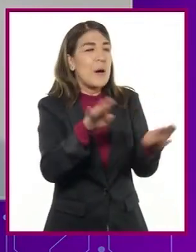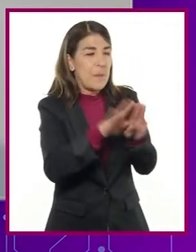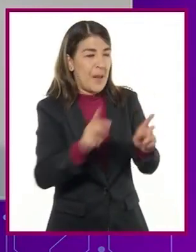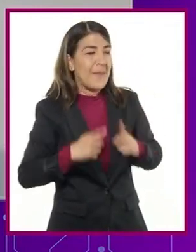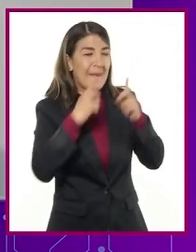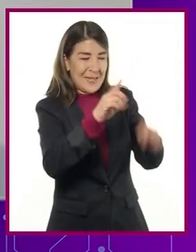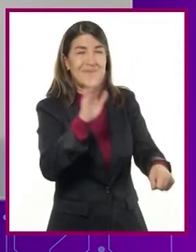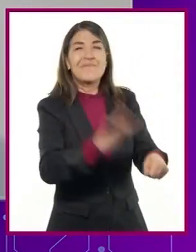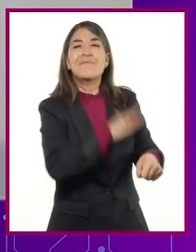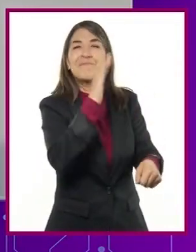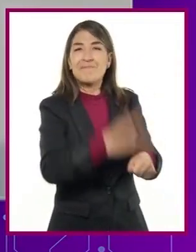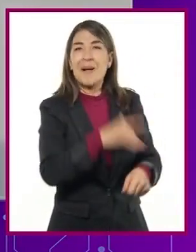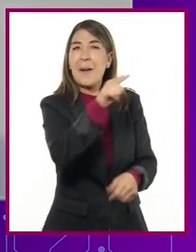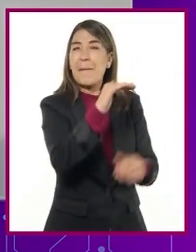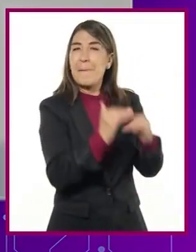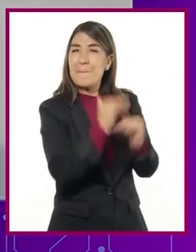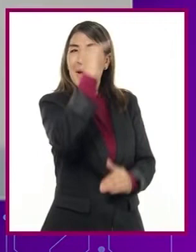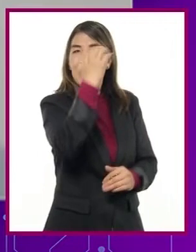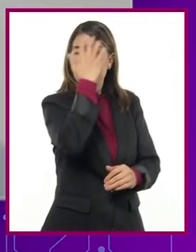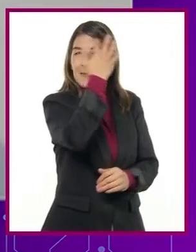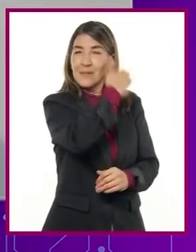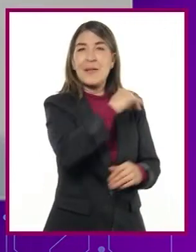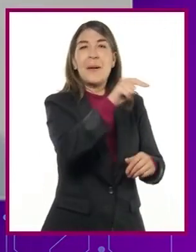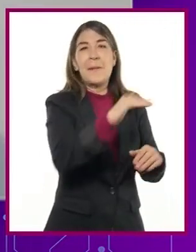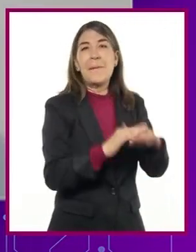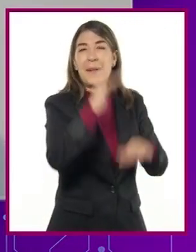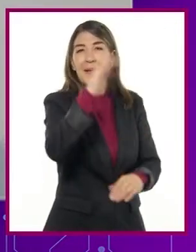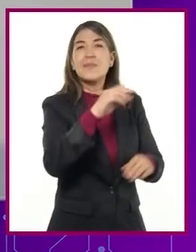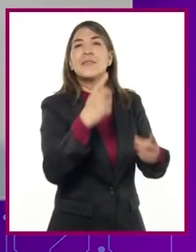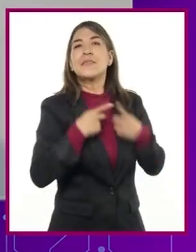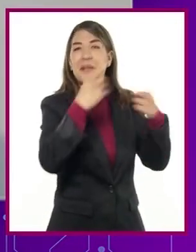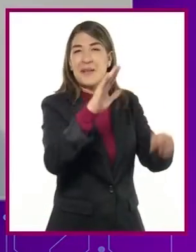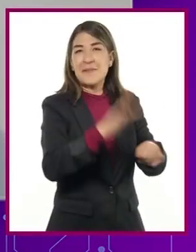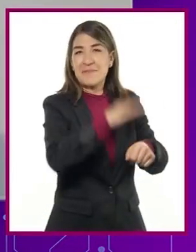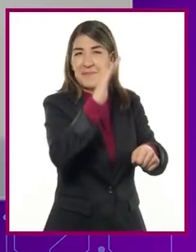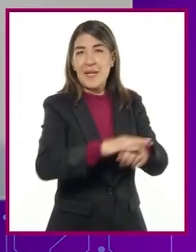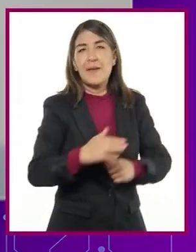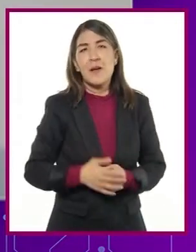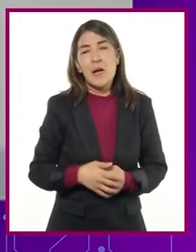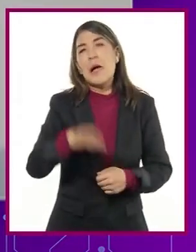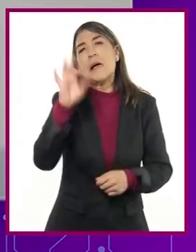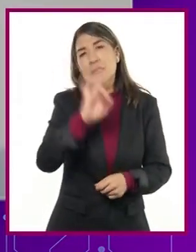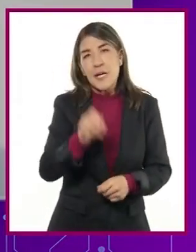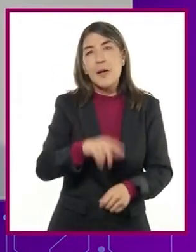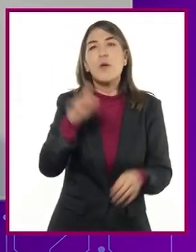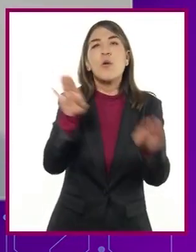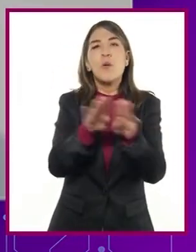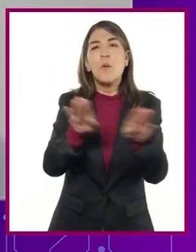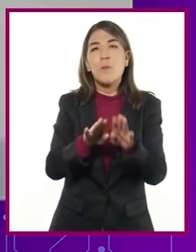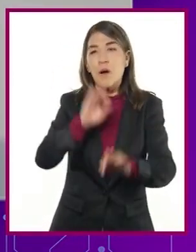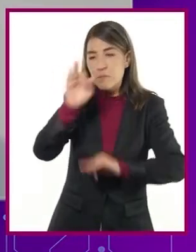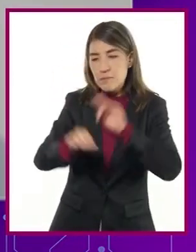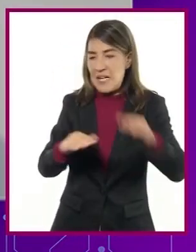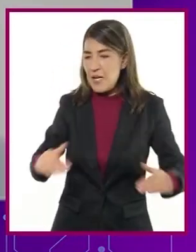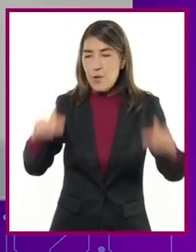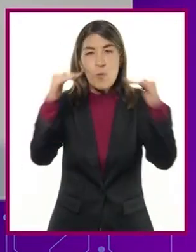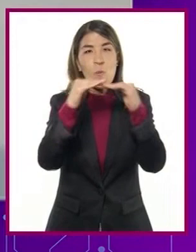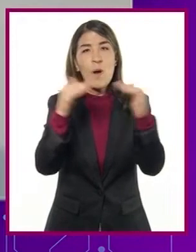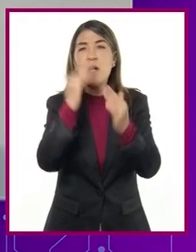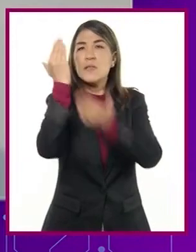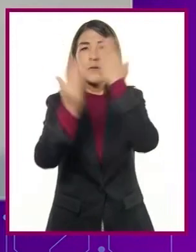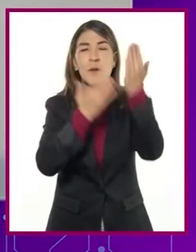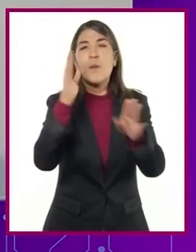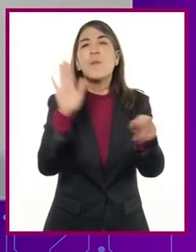asigna calificaciones más altas de lo que merece. O cuando no tratan con igualdad a los estudiantes porque